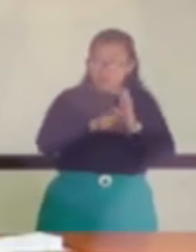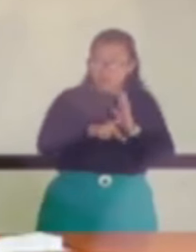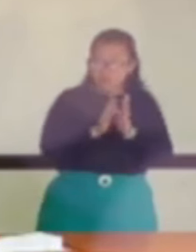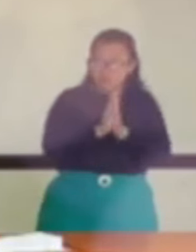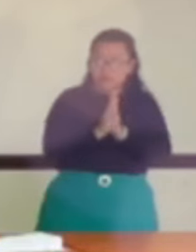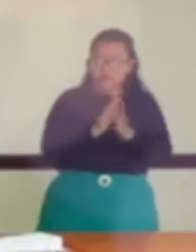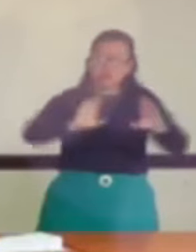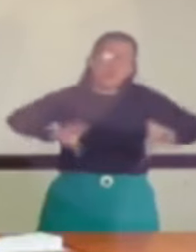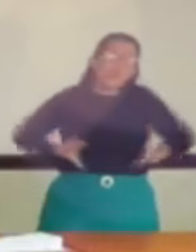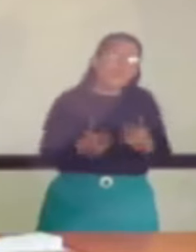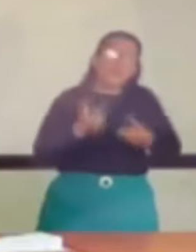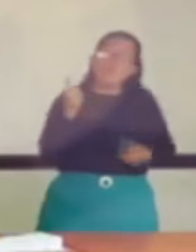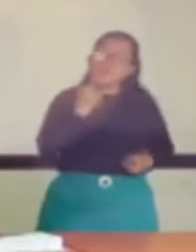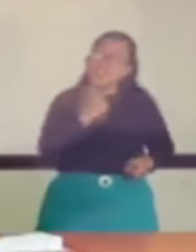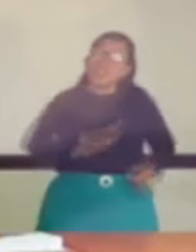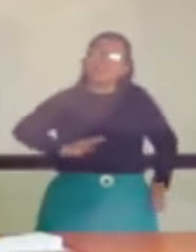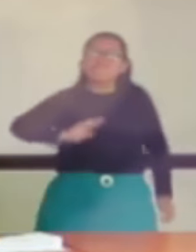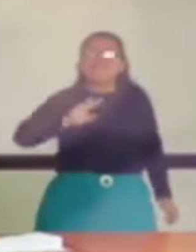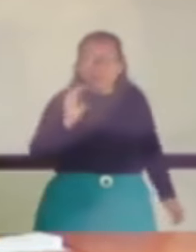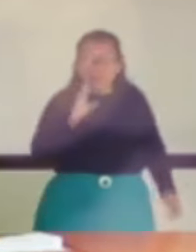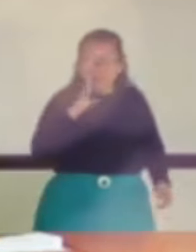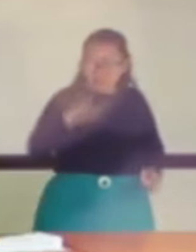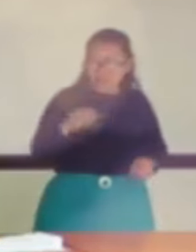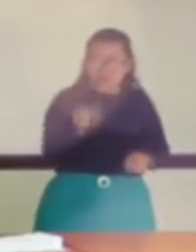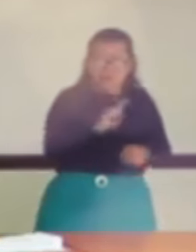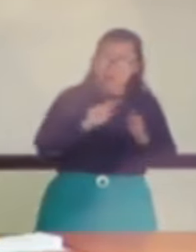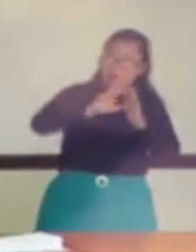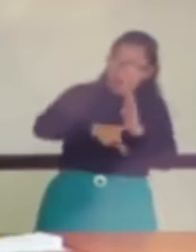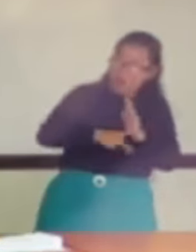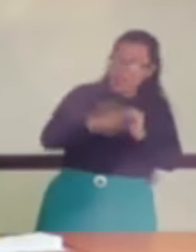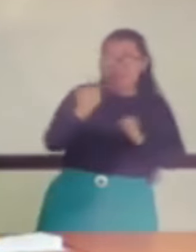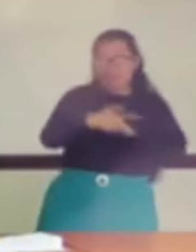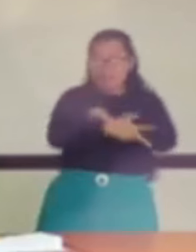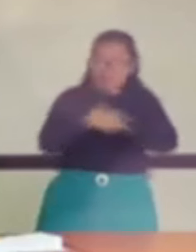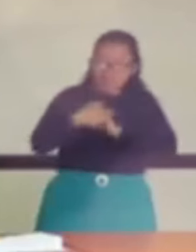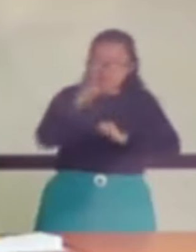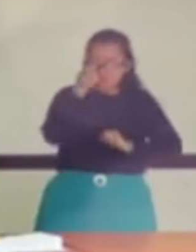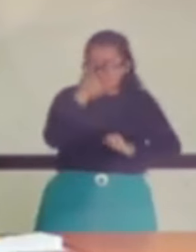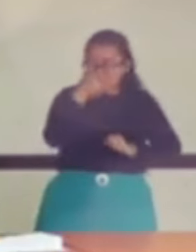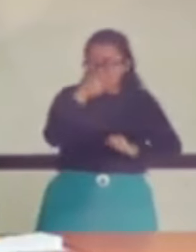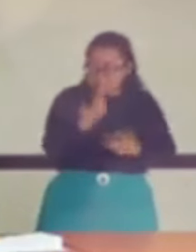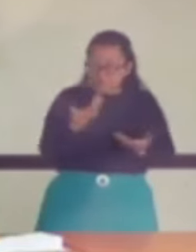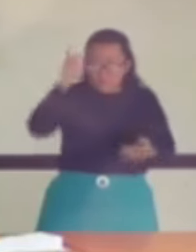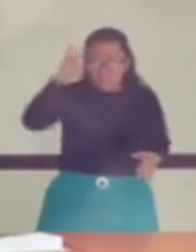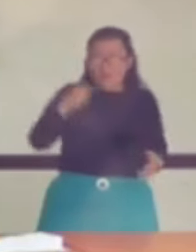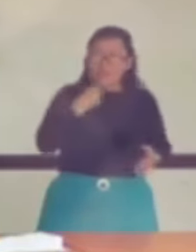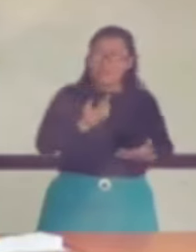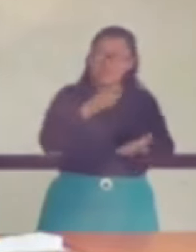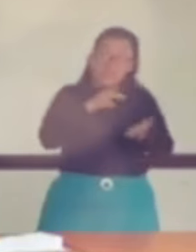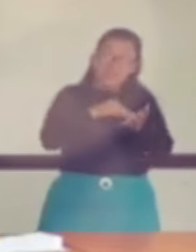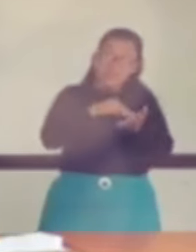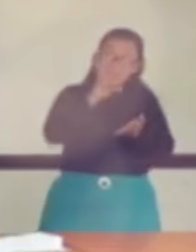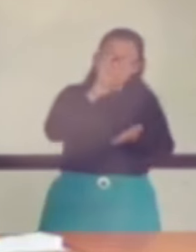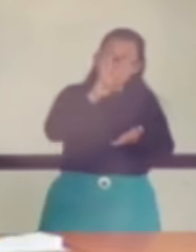repetir, cómo garantizar que esto no vuelva a ocurrir? Porque al final de cuentas, decir que son